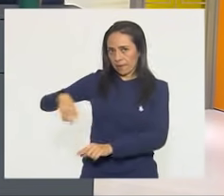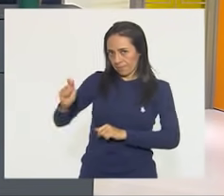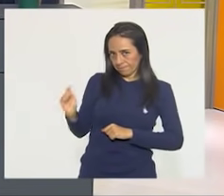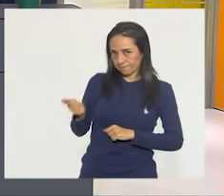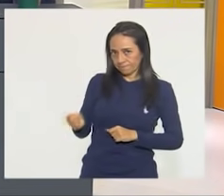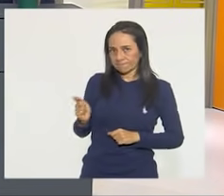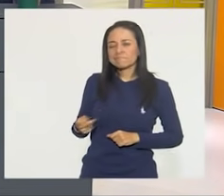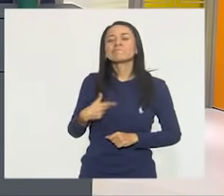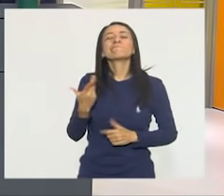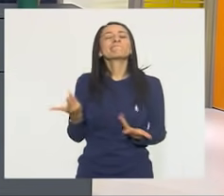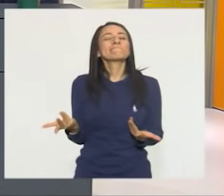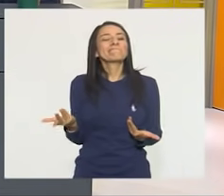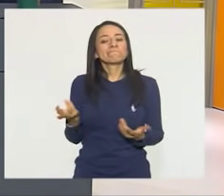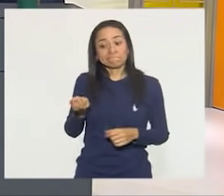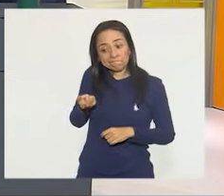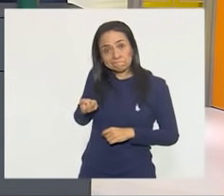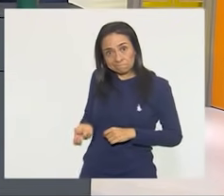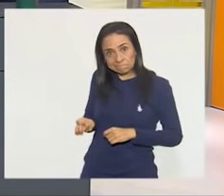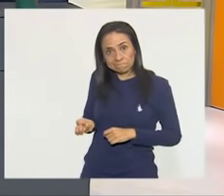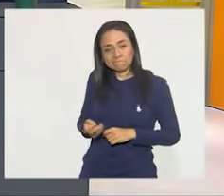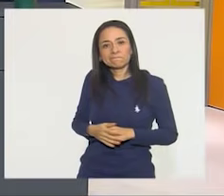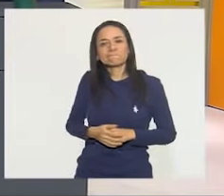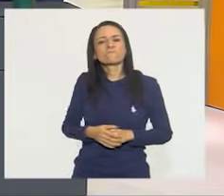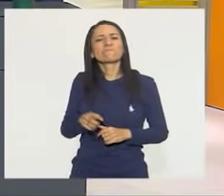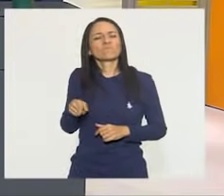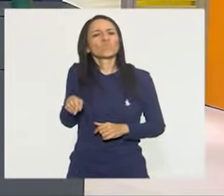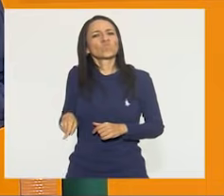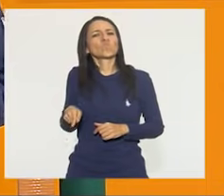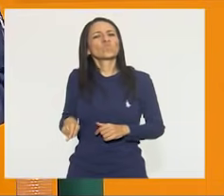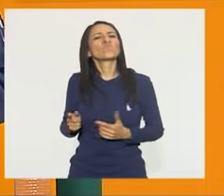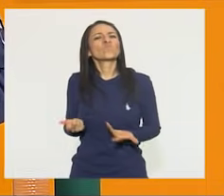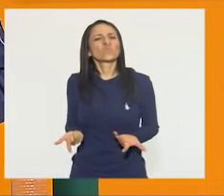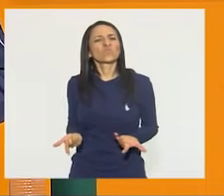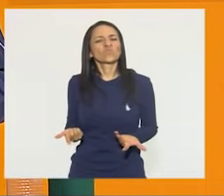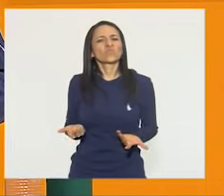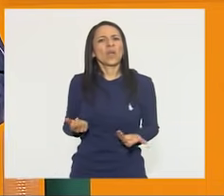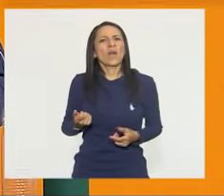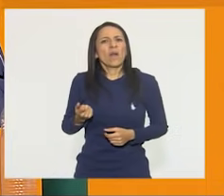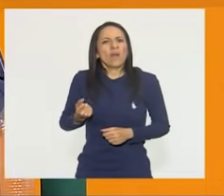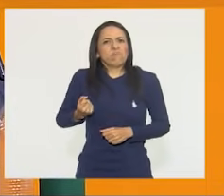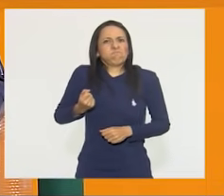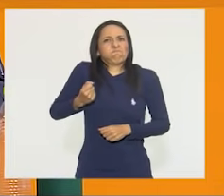me dijeras su intensidad.